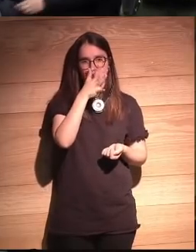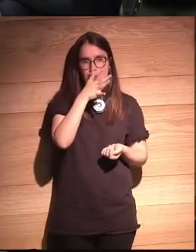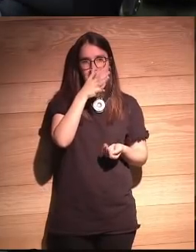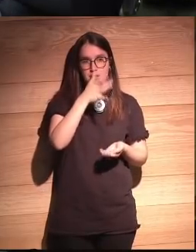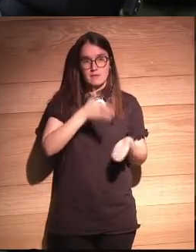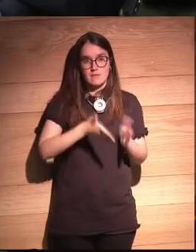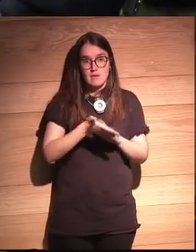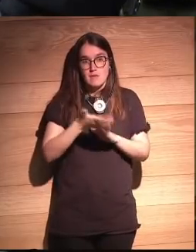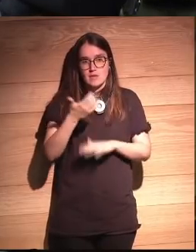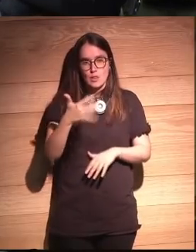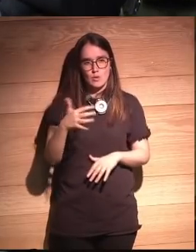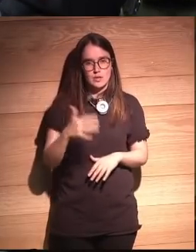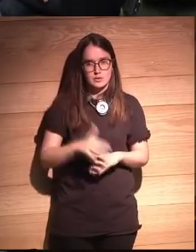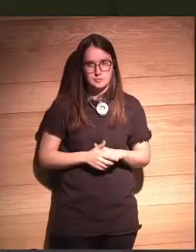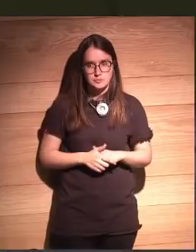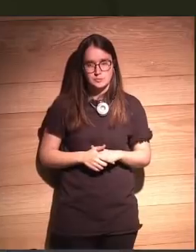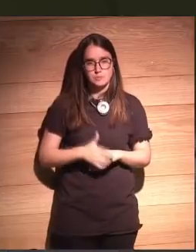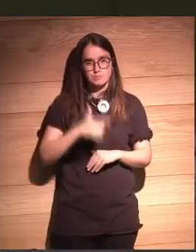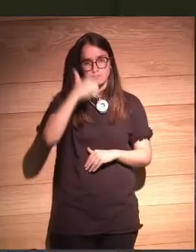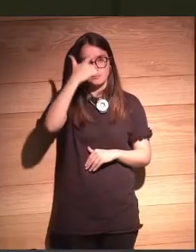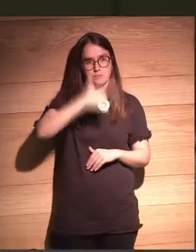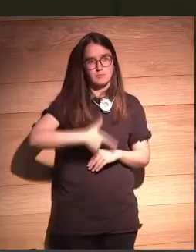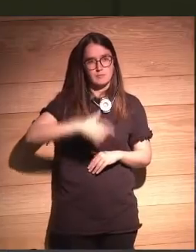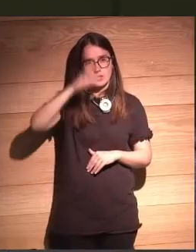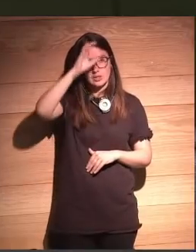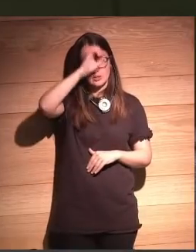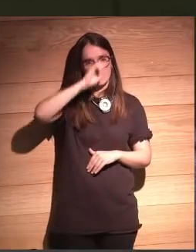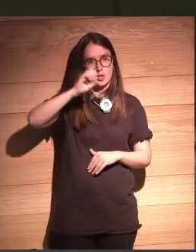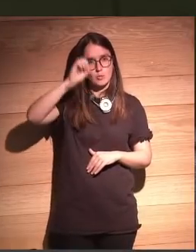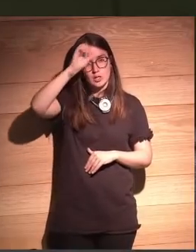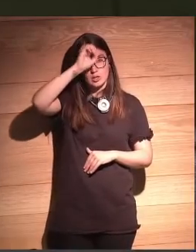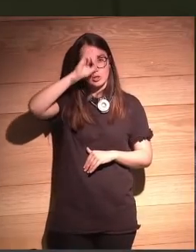ir los tiros, que para mí